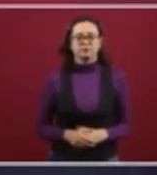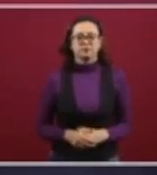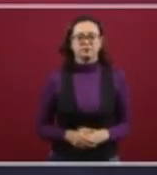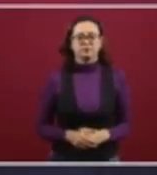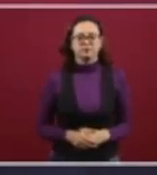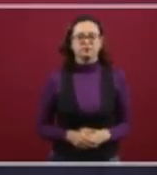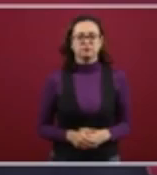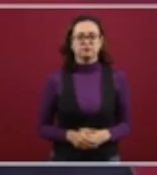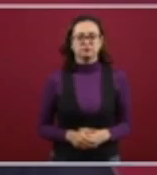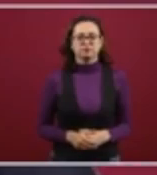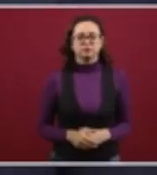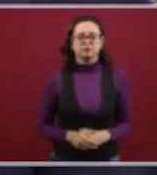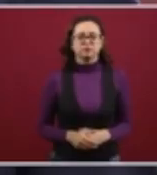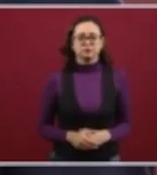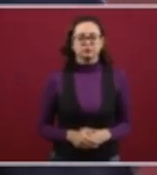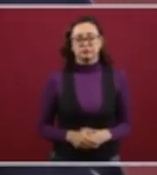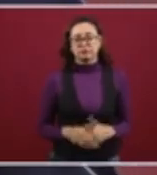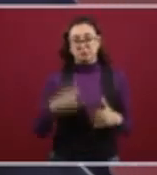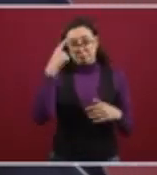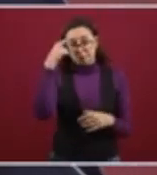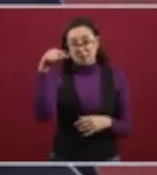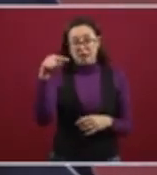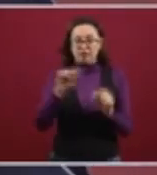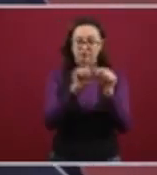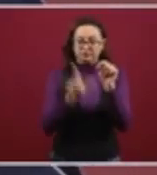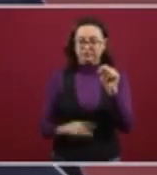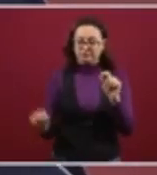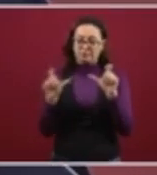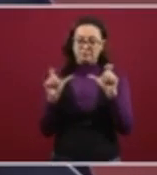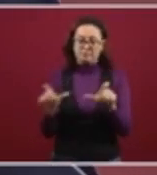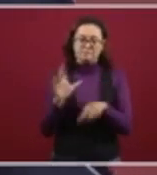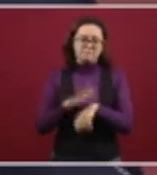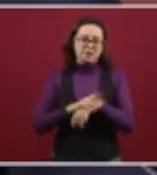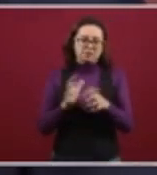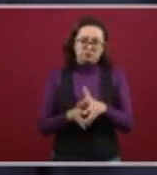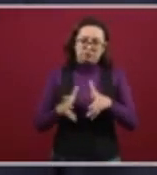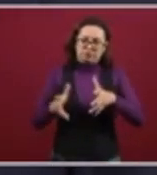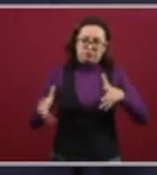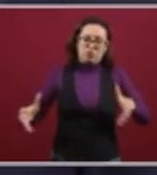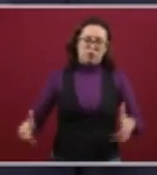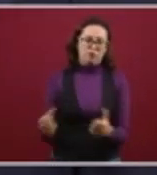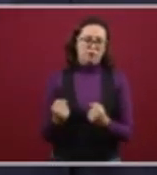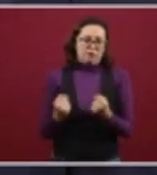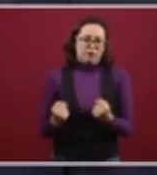se fortalezca lo más pronto posible la Guardia Nacional, invitarlos